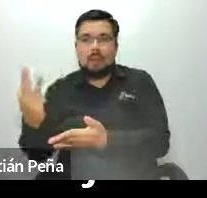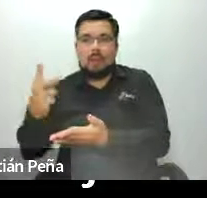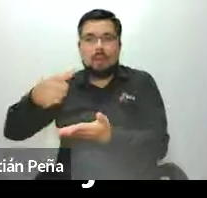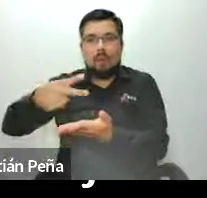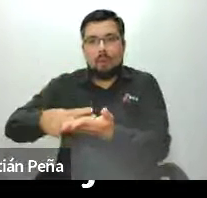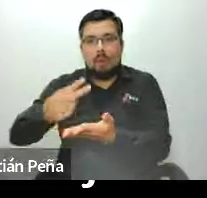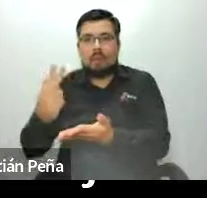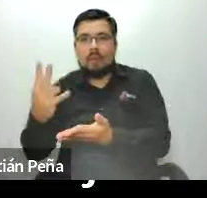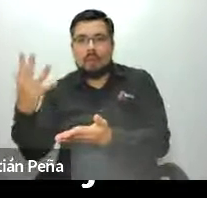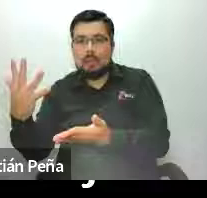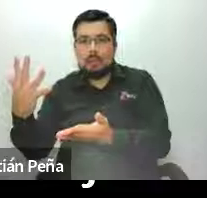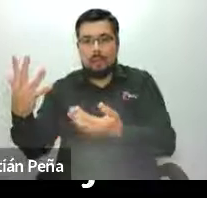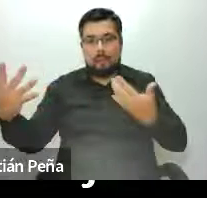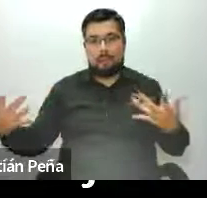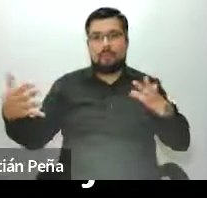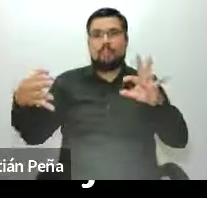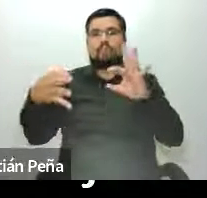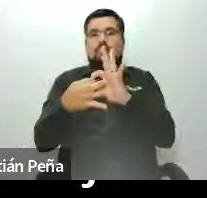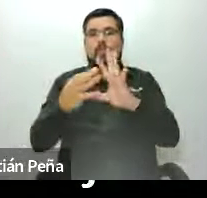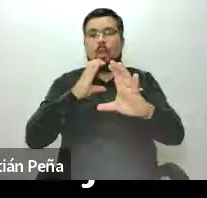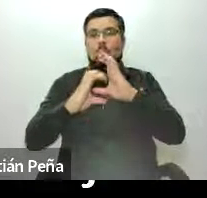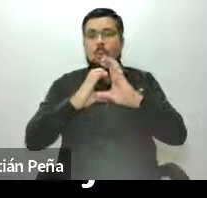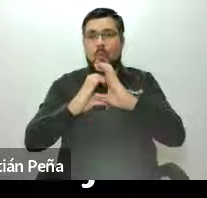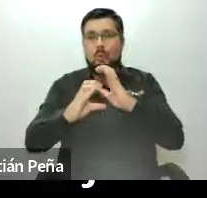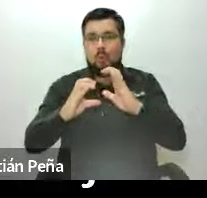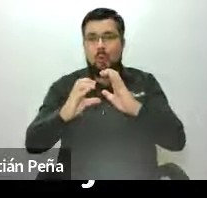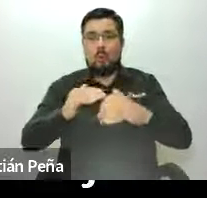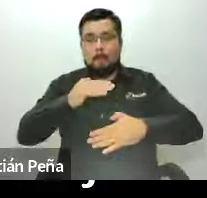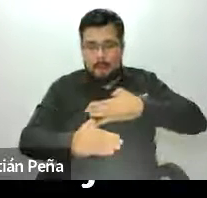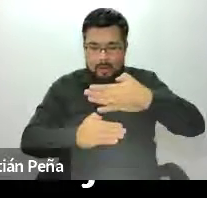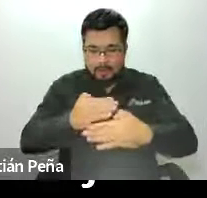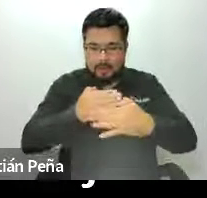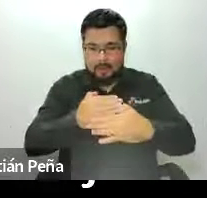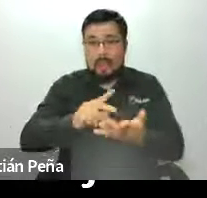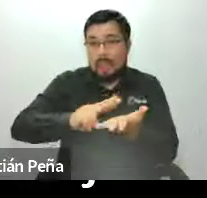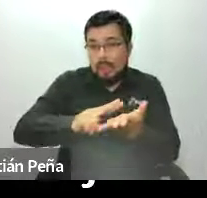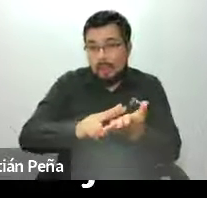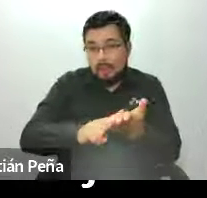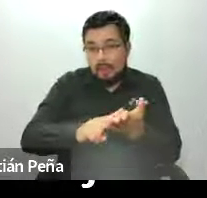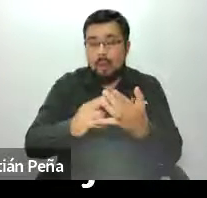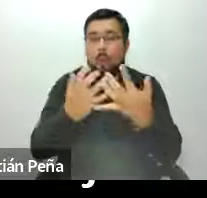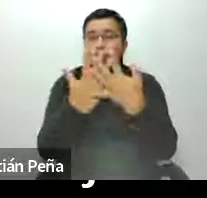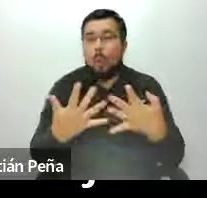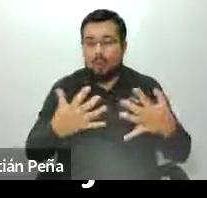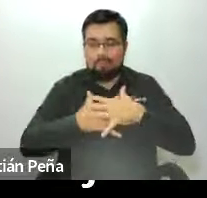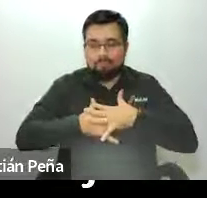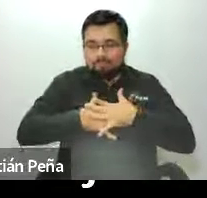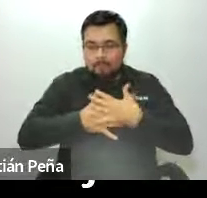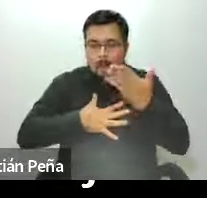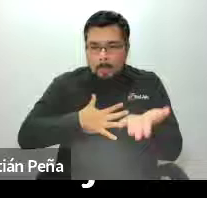hacia la construcción de una educación que realmente tenga sentido para las y para los estudiantes, y en donde ojalá podamos